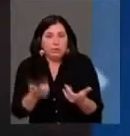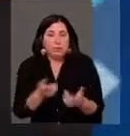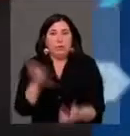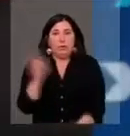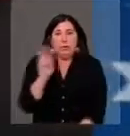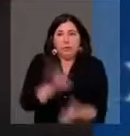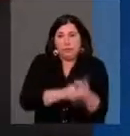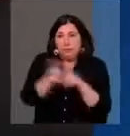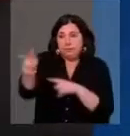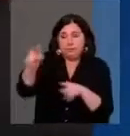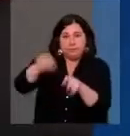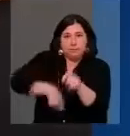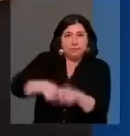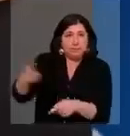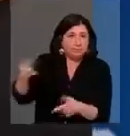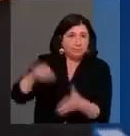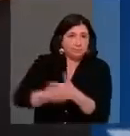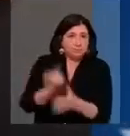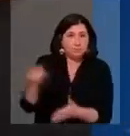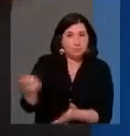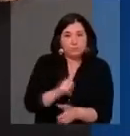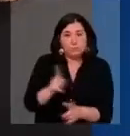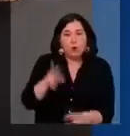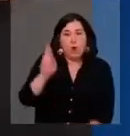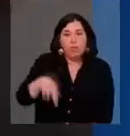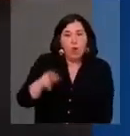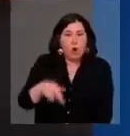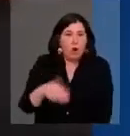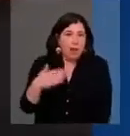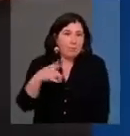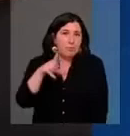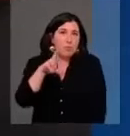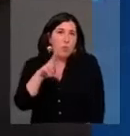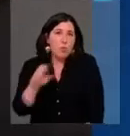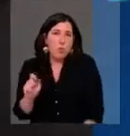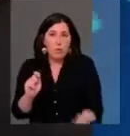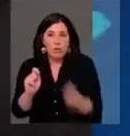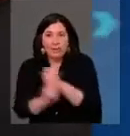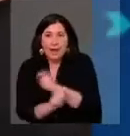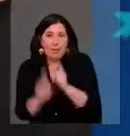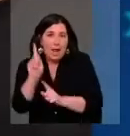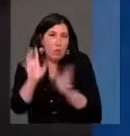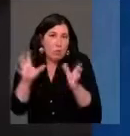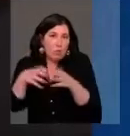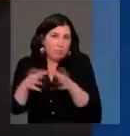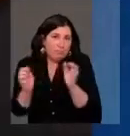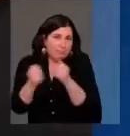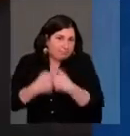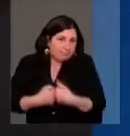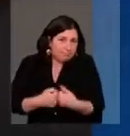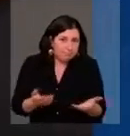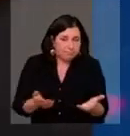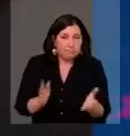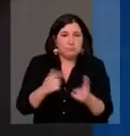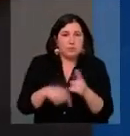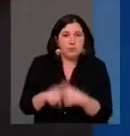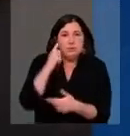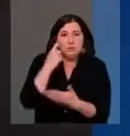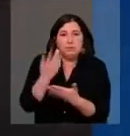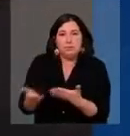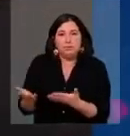dólares en los bancos argentinos y no el dólar blue cambiado en alguna cueva como le llaman ellos así que